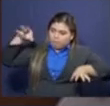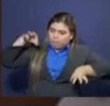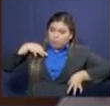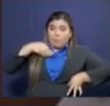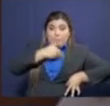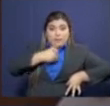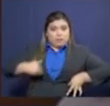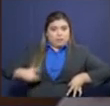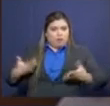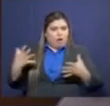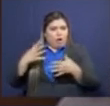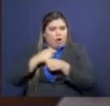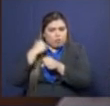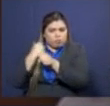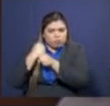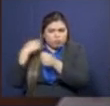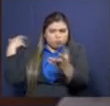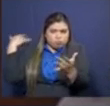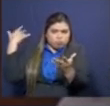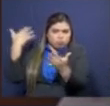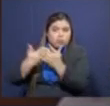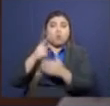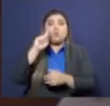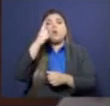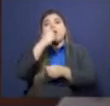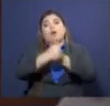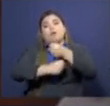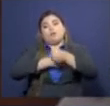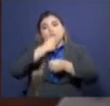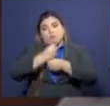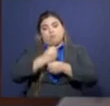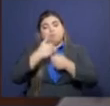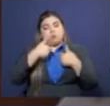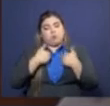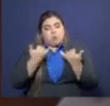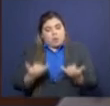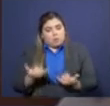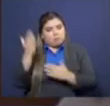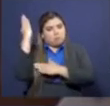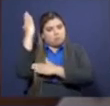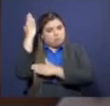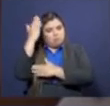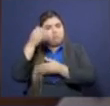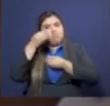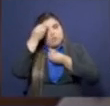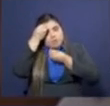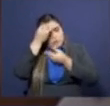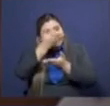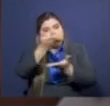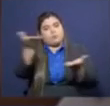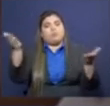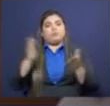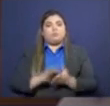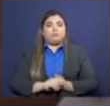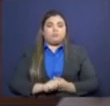la Constitución y así aquí estoy presente dándole el informe a ustedes y al país.